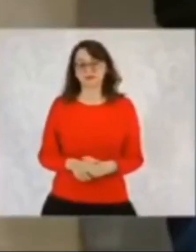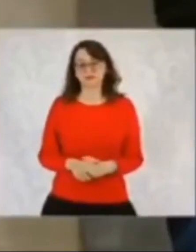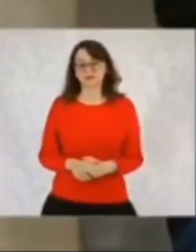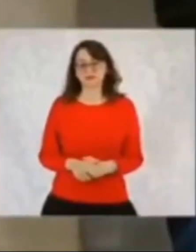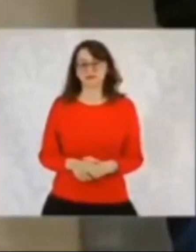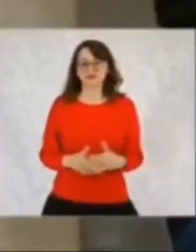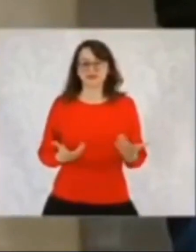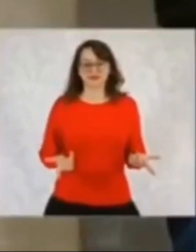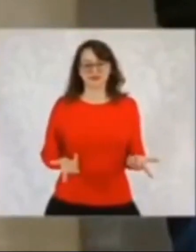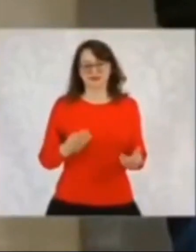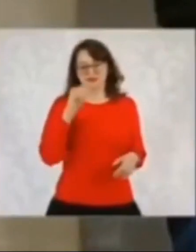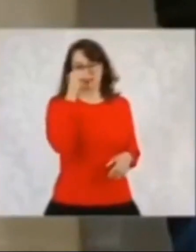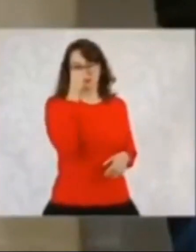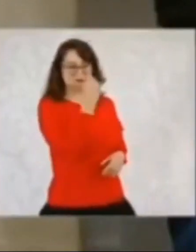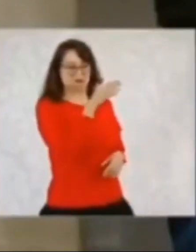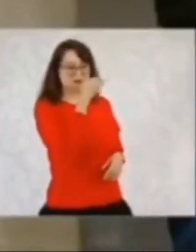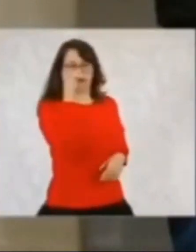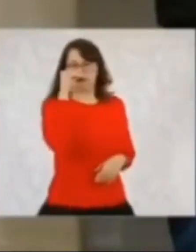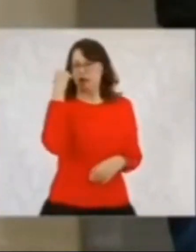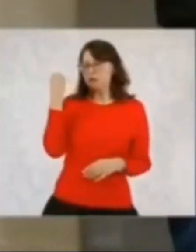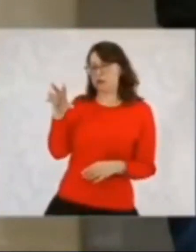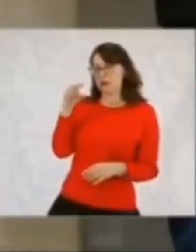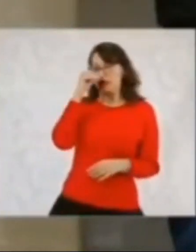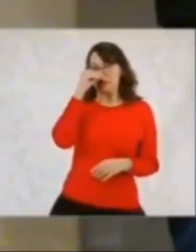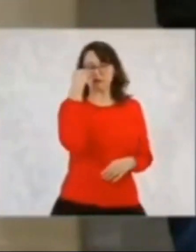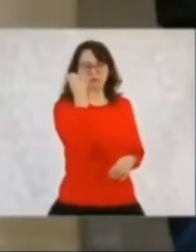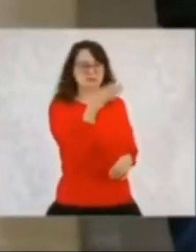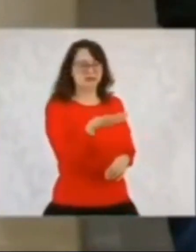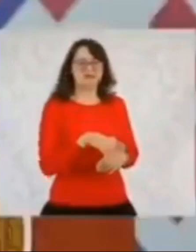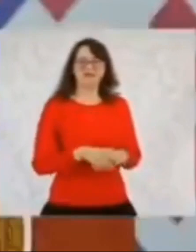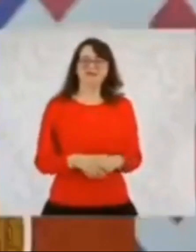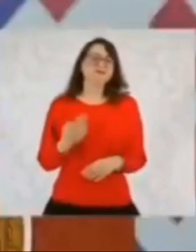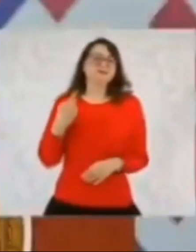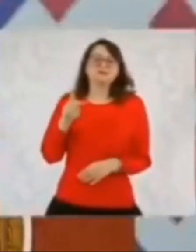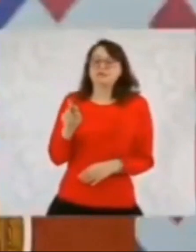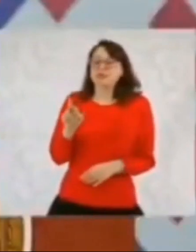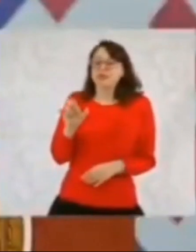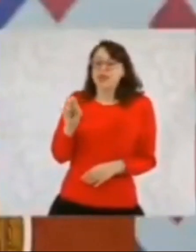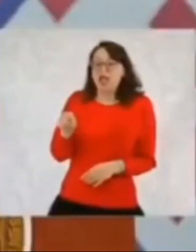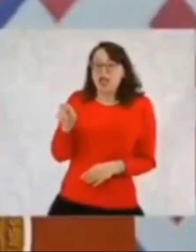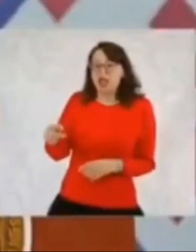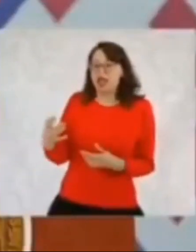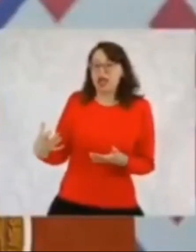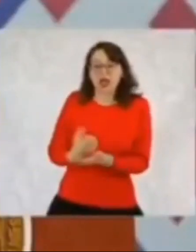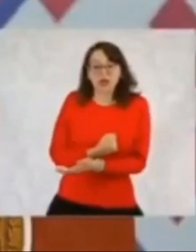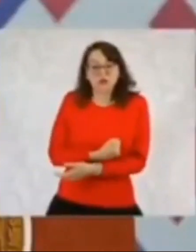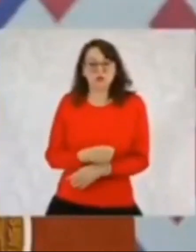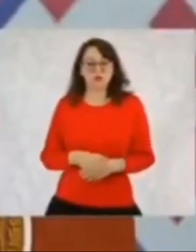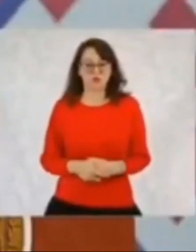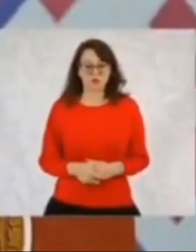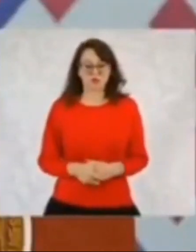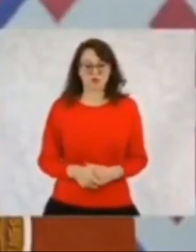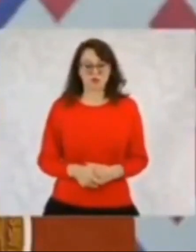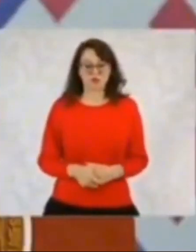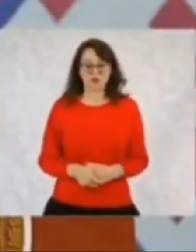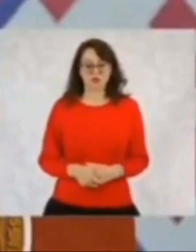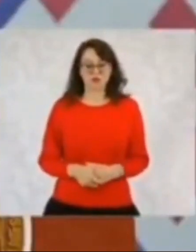Porque es esto de Monterrey, bueno, que hubo recursos públicos, pues sí, pero ganó el PRIAN.